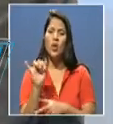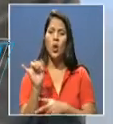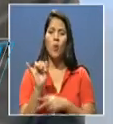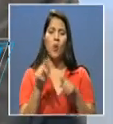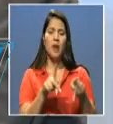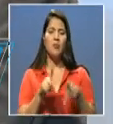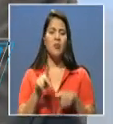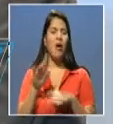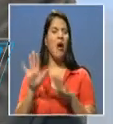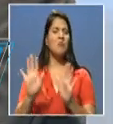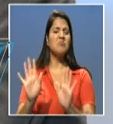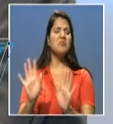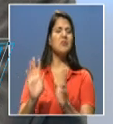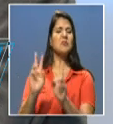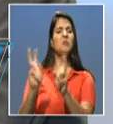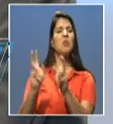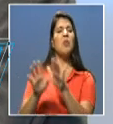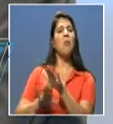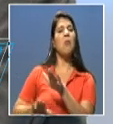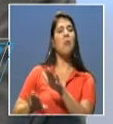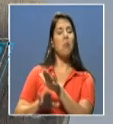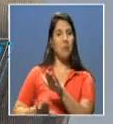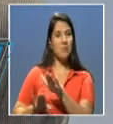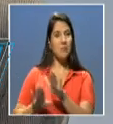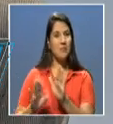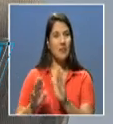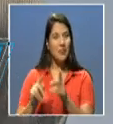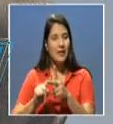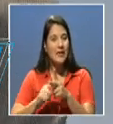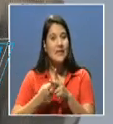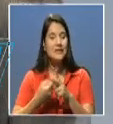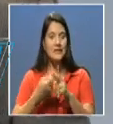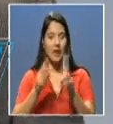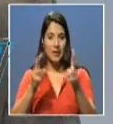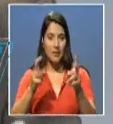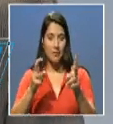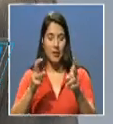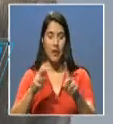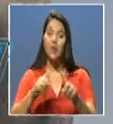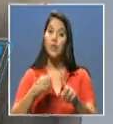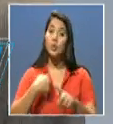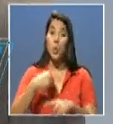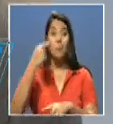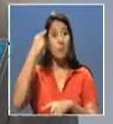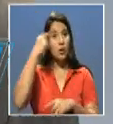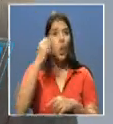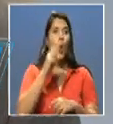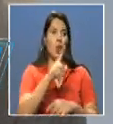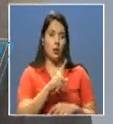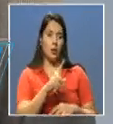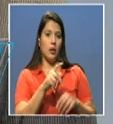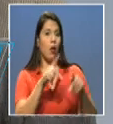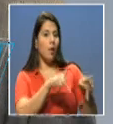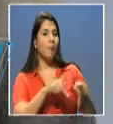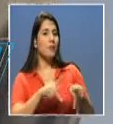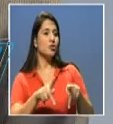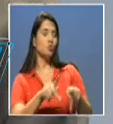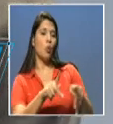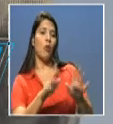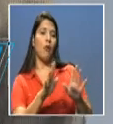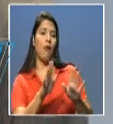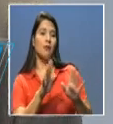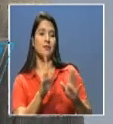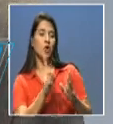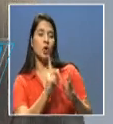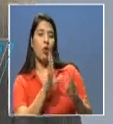de la profundidad de esta crisis institucional, y yo digo, bueno, está bien para las personas que no conocen del tema, el ciudadano de a